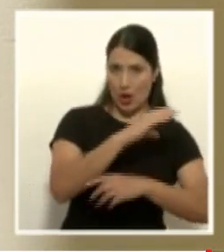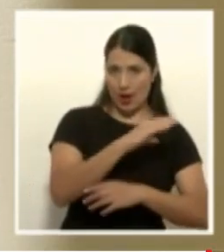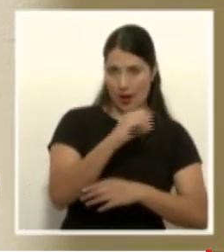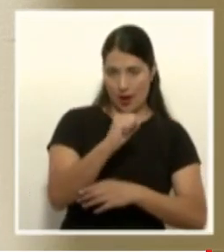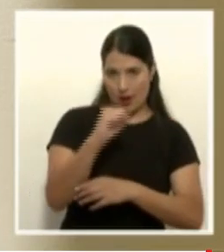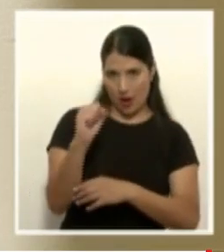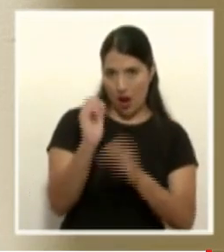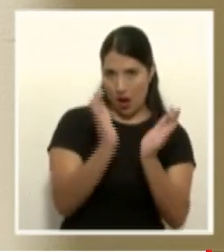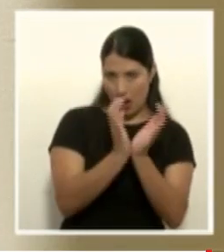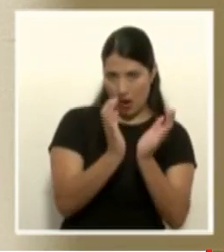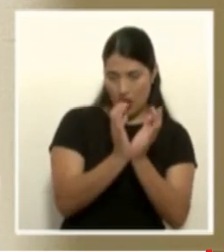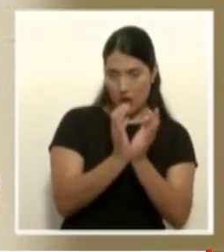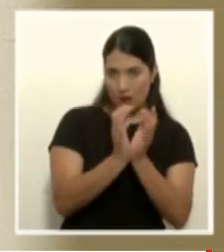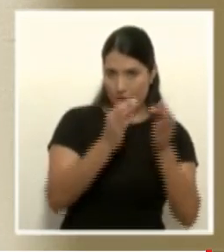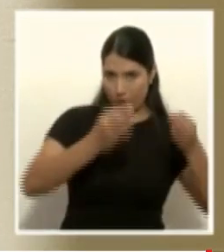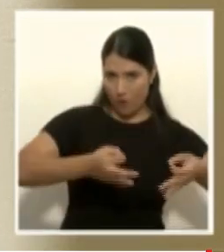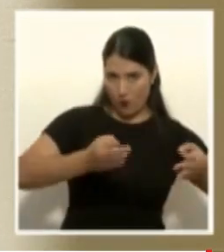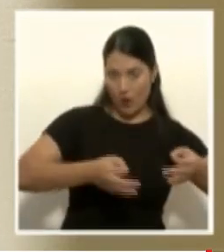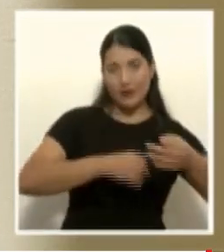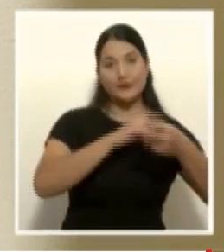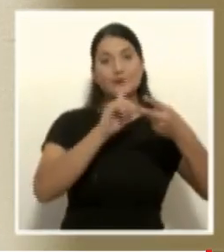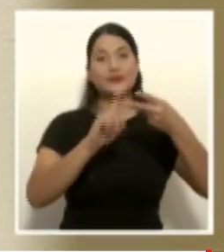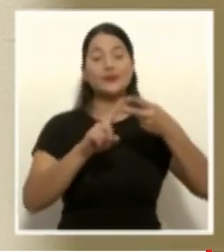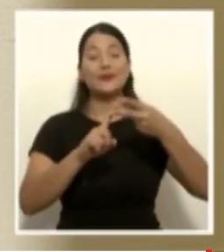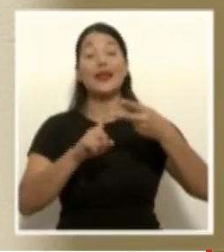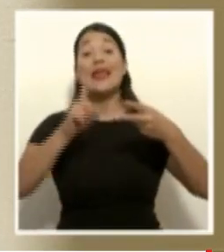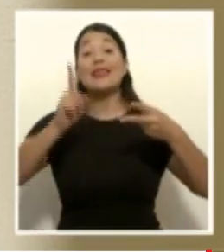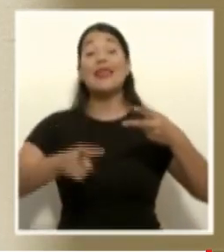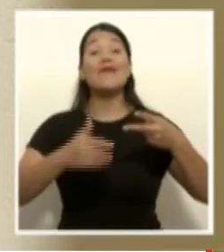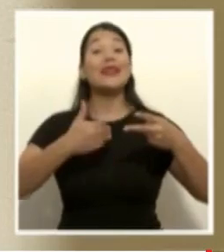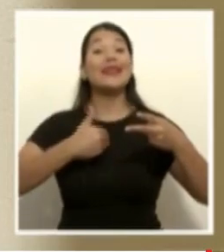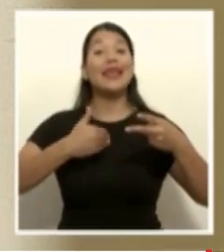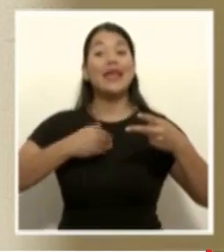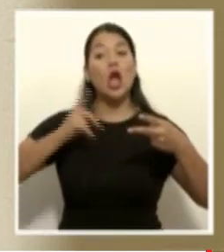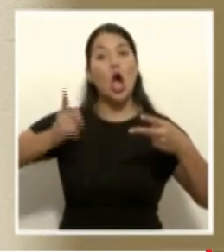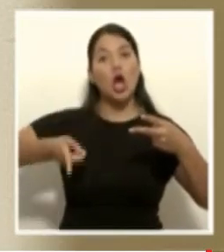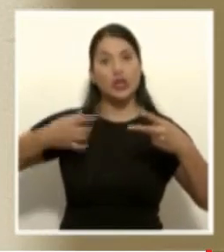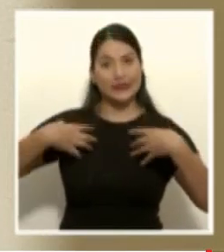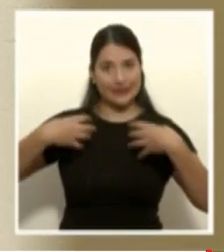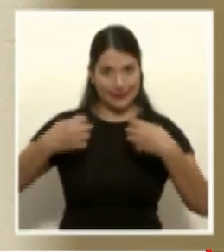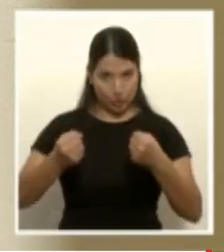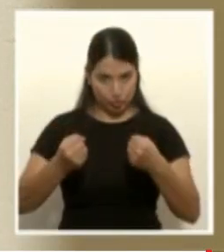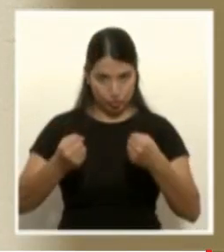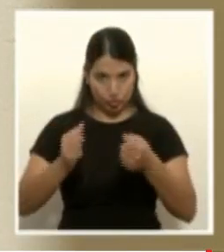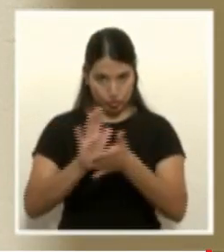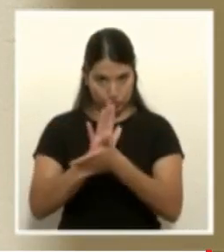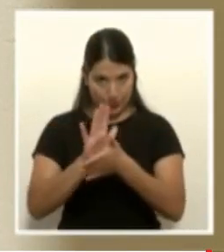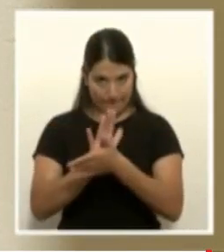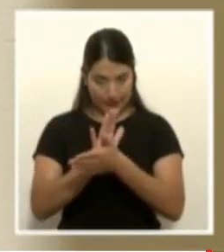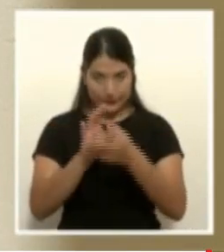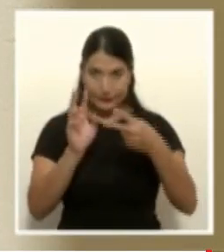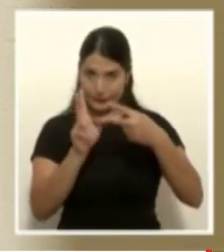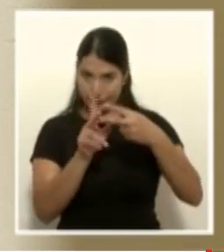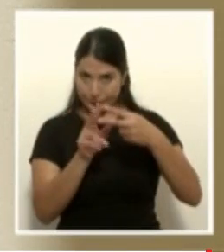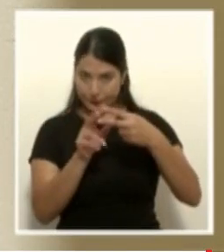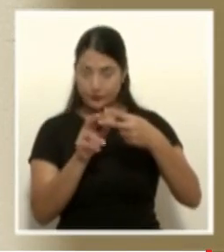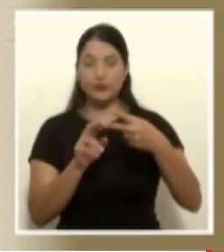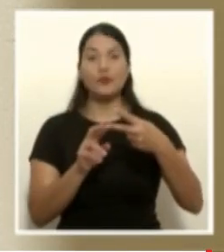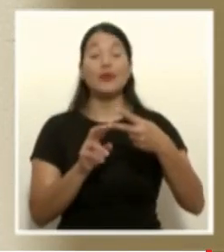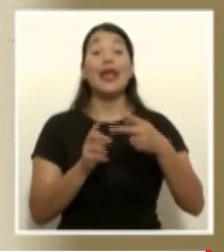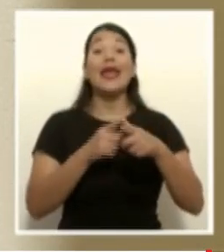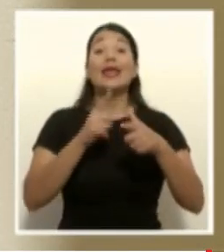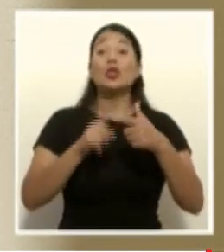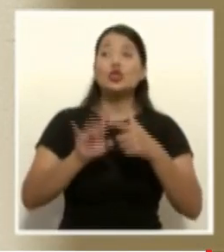para asegurados formales, y segundo, tiene que tener una orden sanitaria. Entonces,